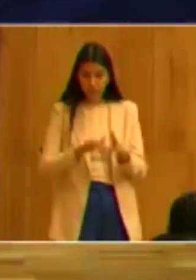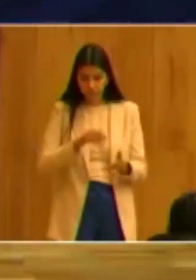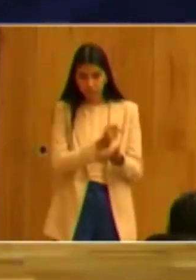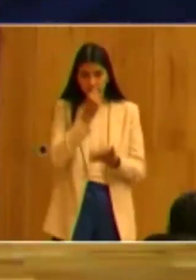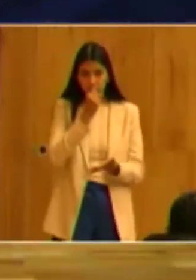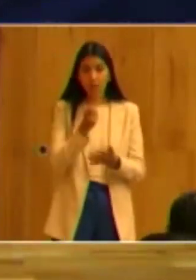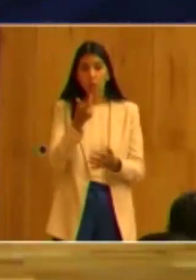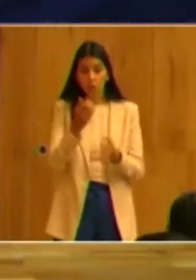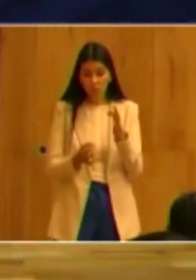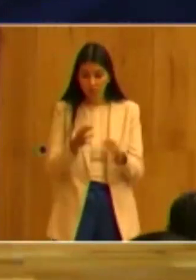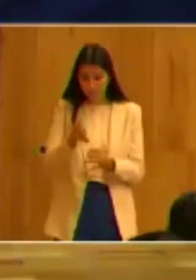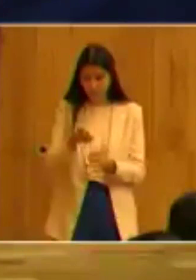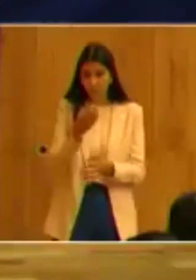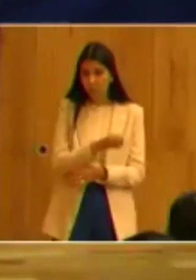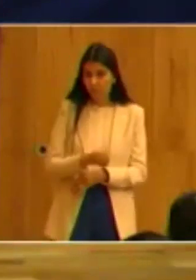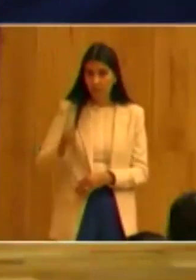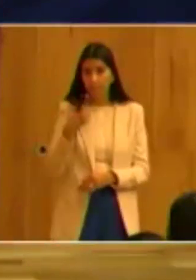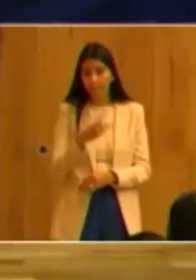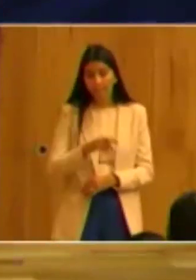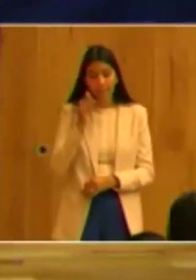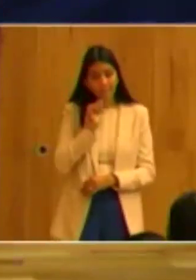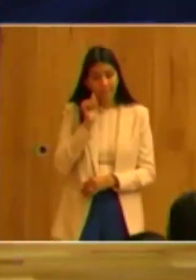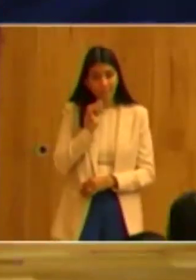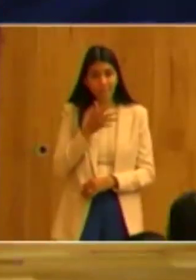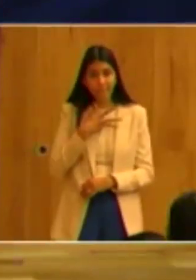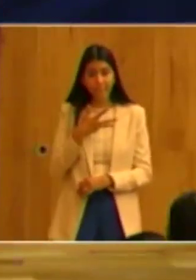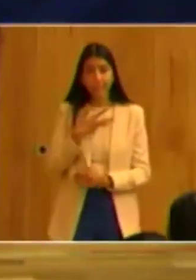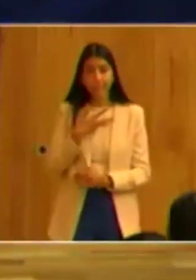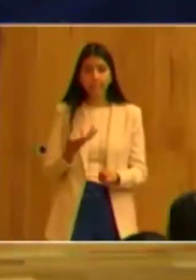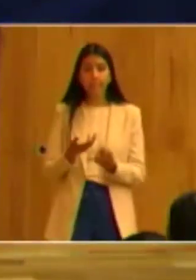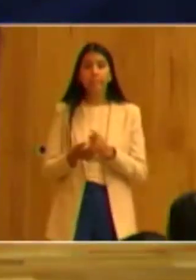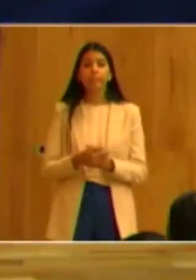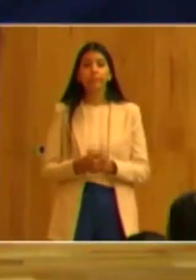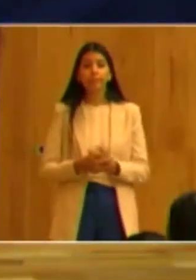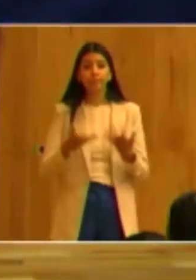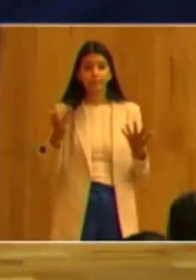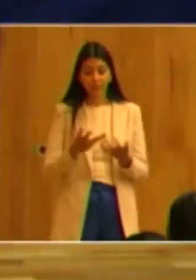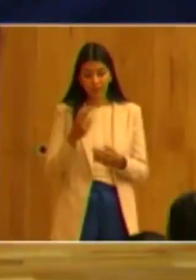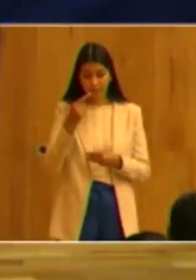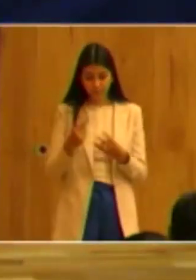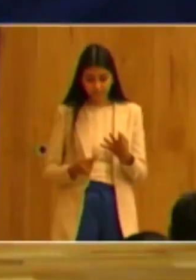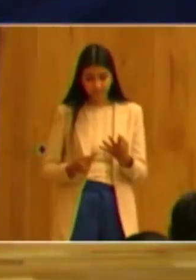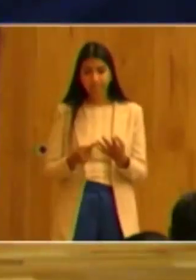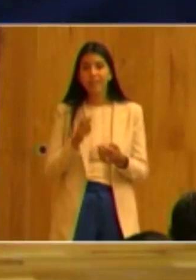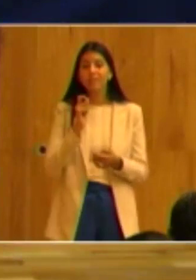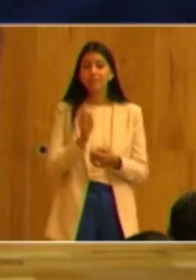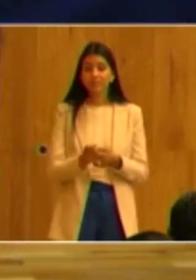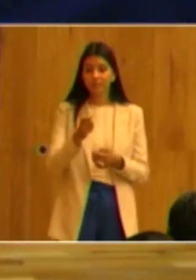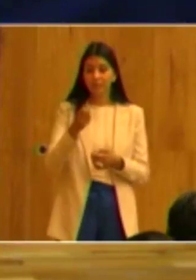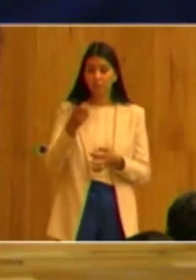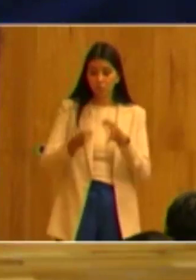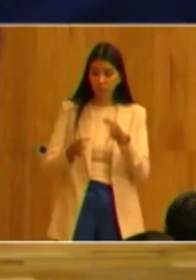está obligado. Nada más que siempre hay que tener presente que se den los elementos. Es decir, que el